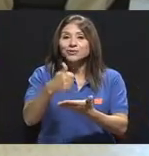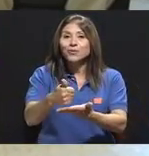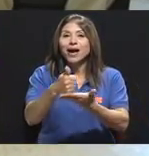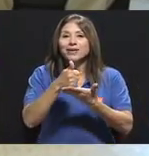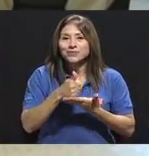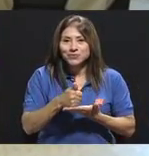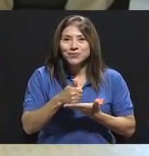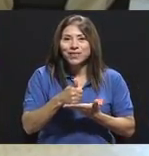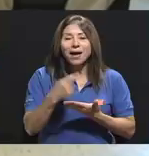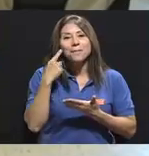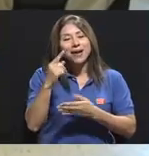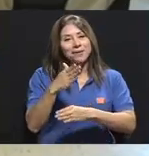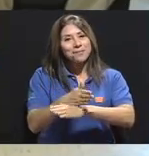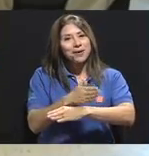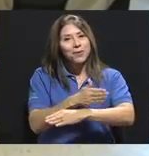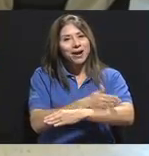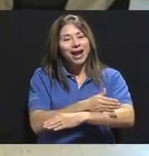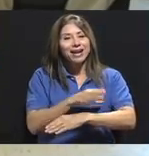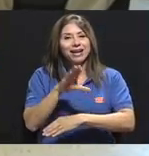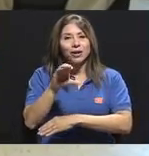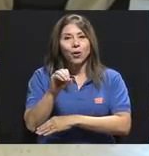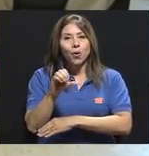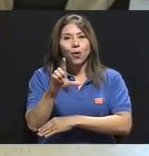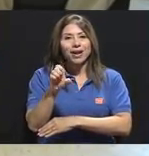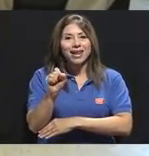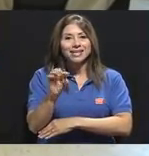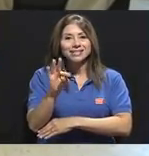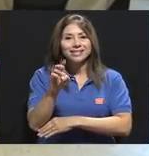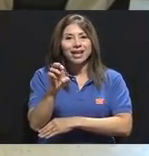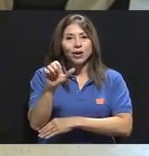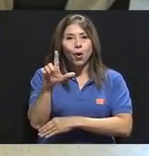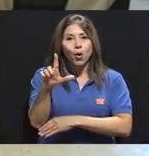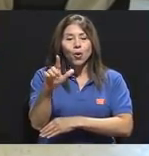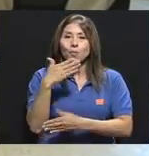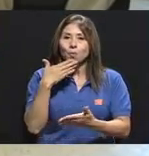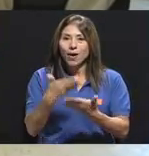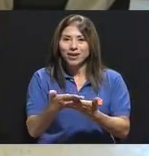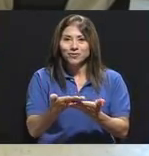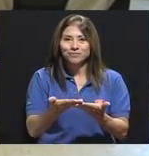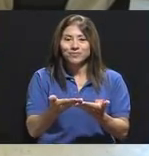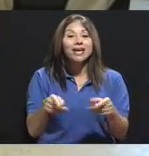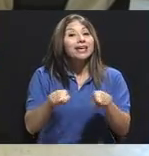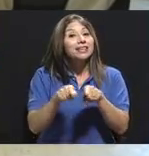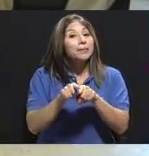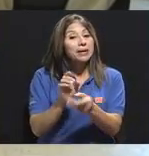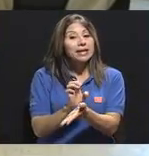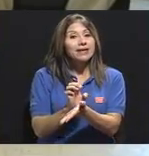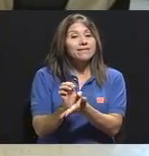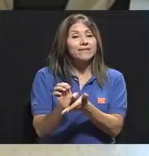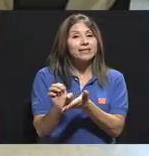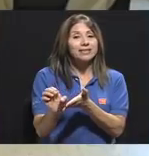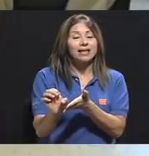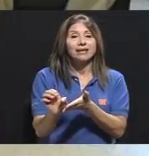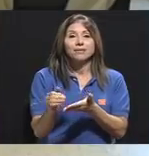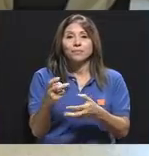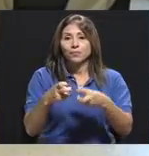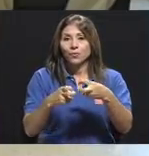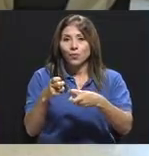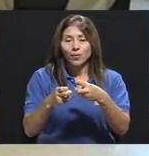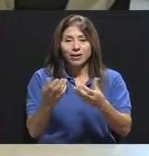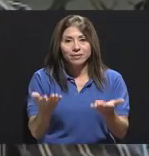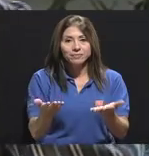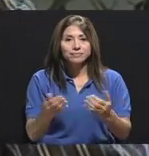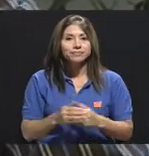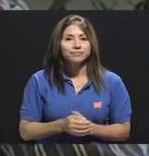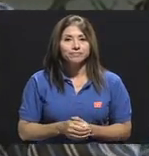la gente le llama el colesterol bueno verdad eso lo sube y eso hace contrarrestar a que los niveles de colesterol se normalicen en la sangre claro y es